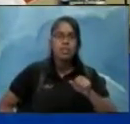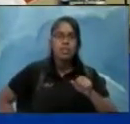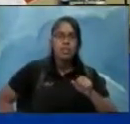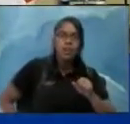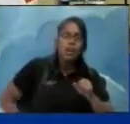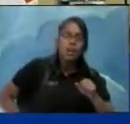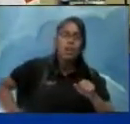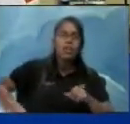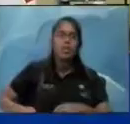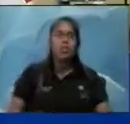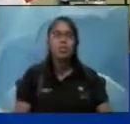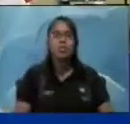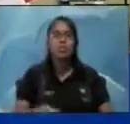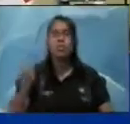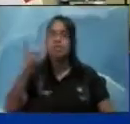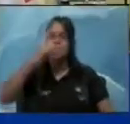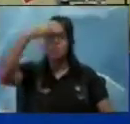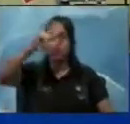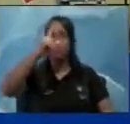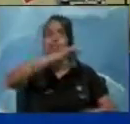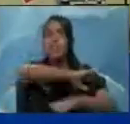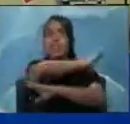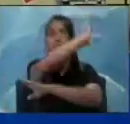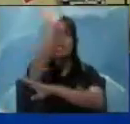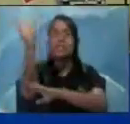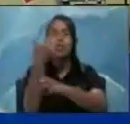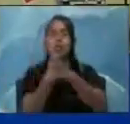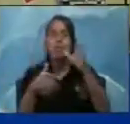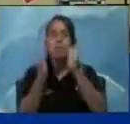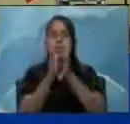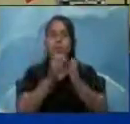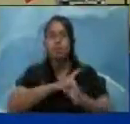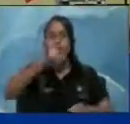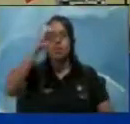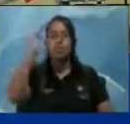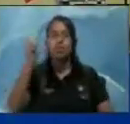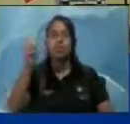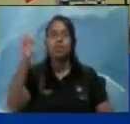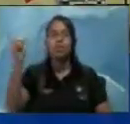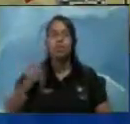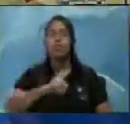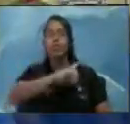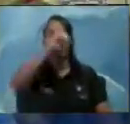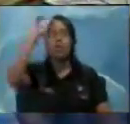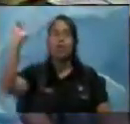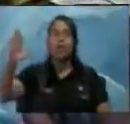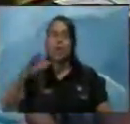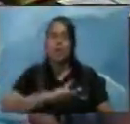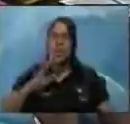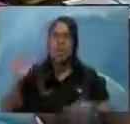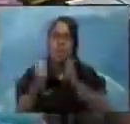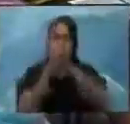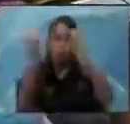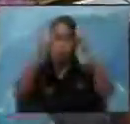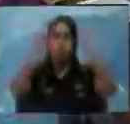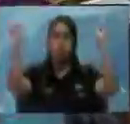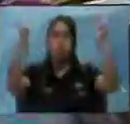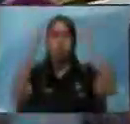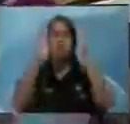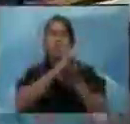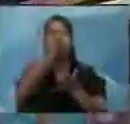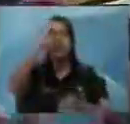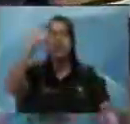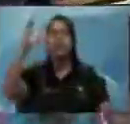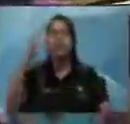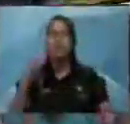cielo es el espíritu de Dios que vino sobre los creyentes Gloria a Dios gloria a Dios